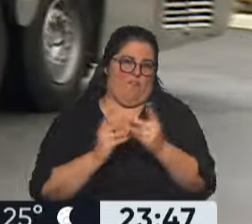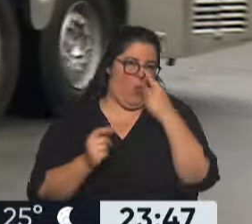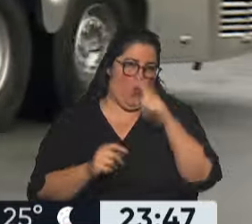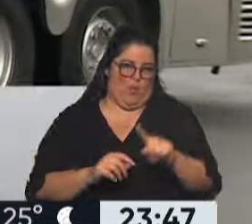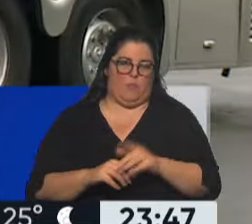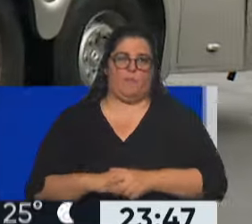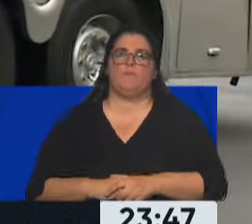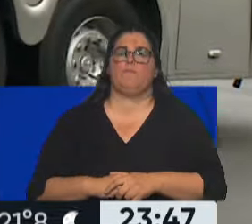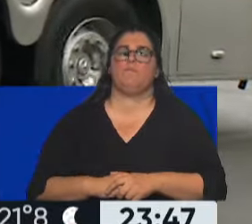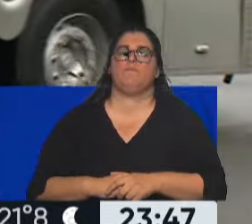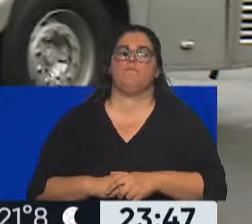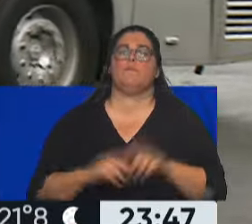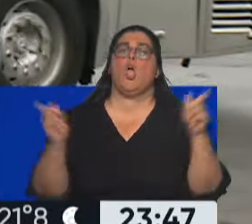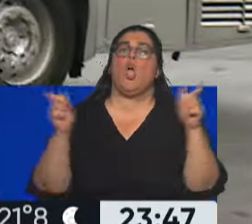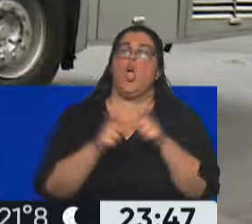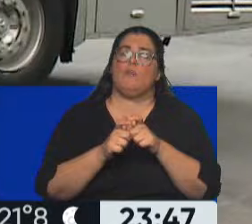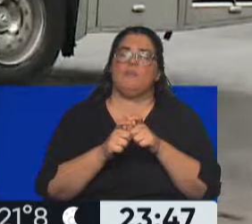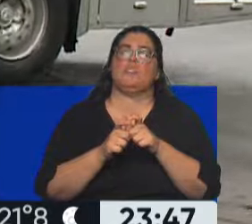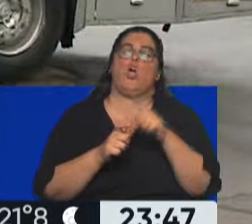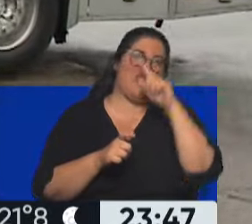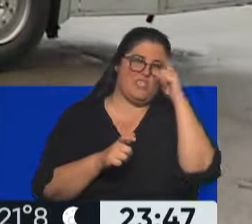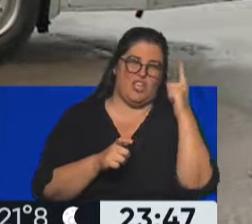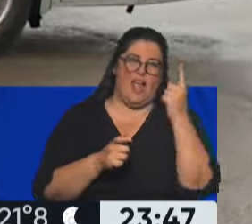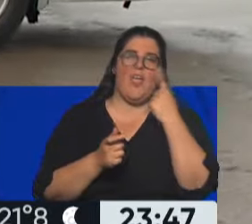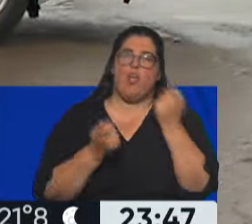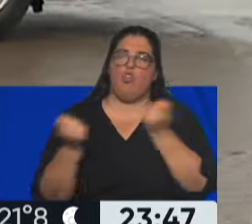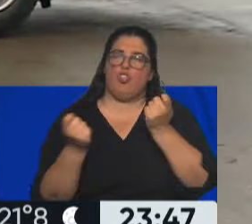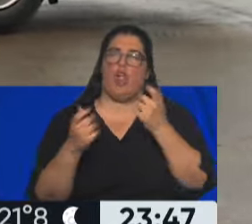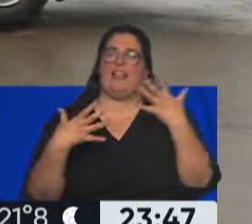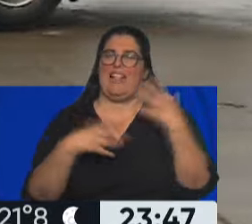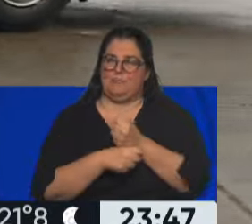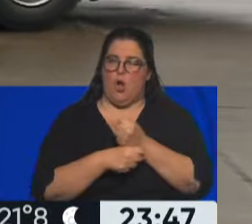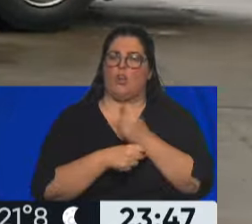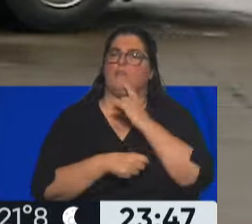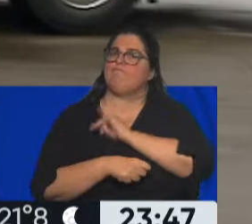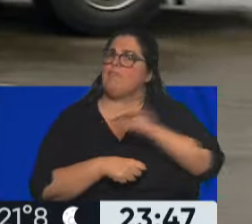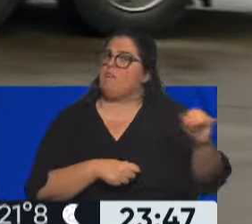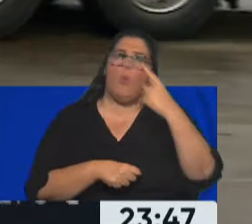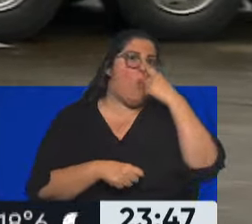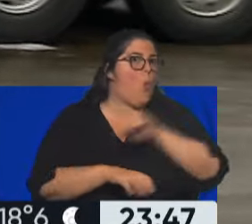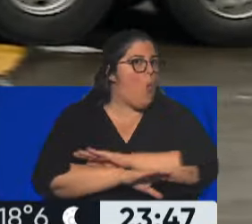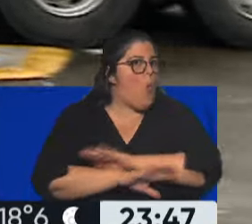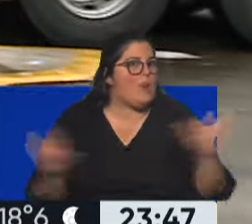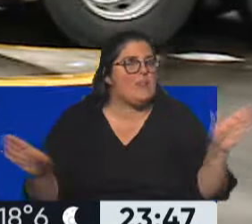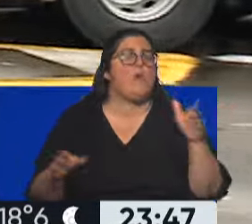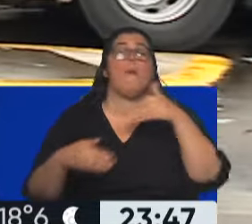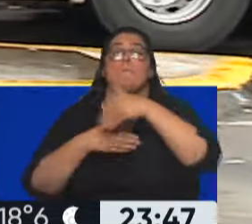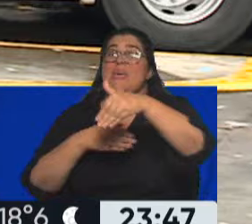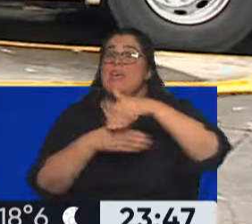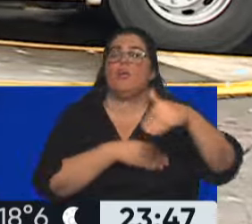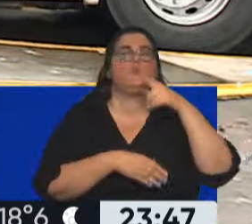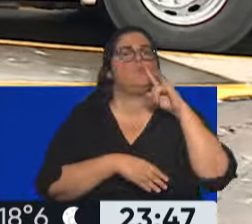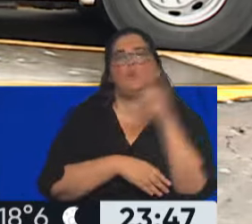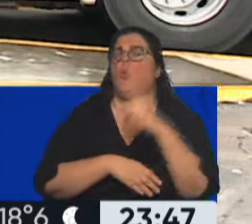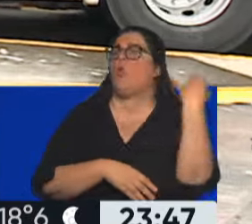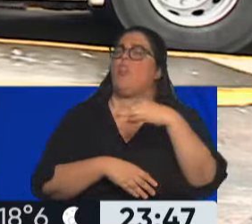Ultimátum de la Comisión Nacional de Regulación del Transporte. La CNRT intimó a colectivos de larga distancia a cumplir con el